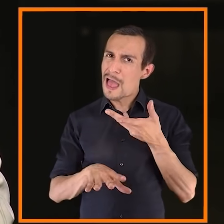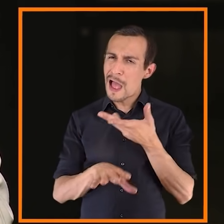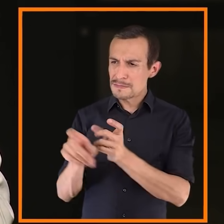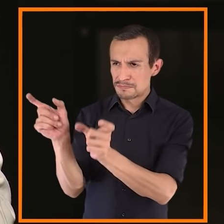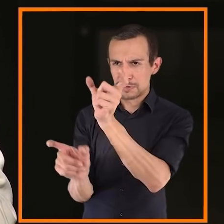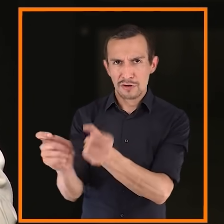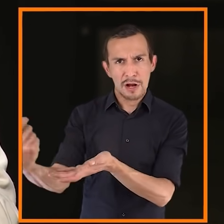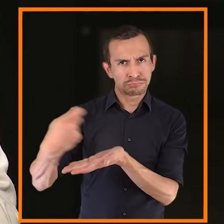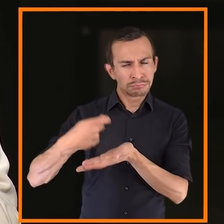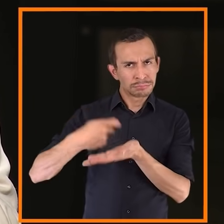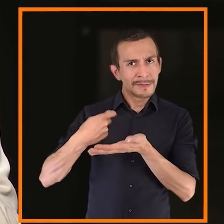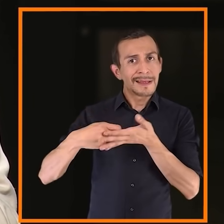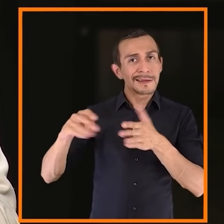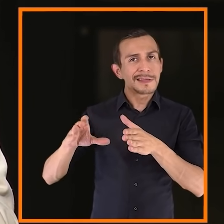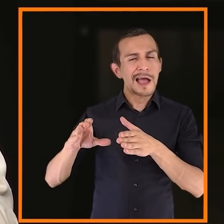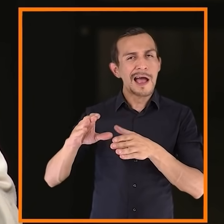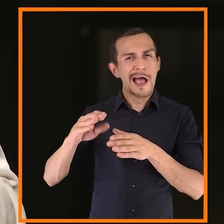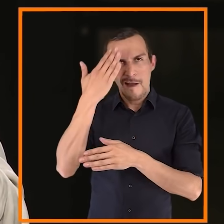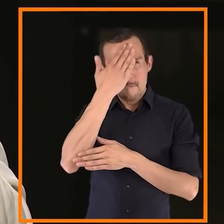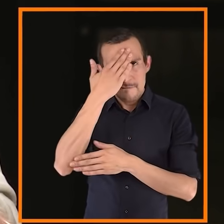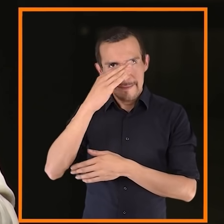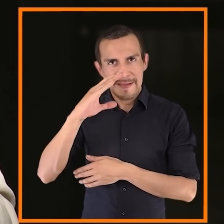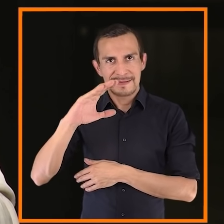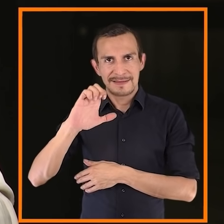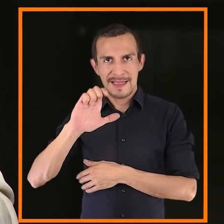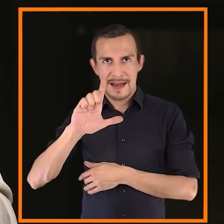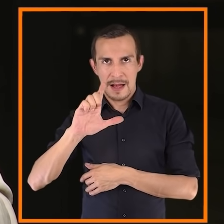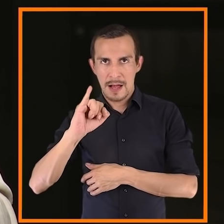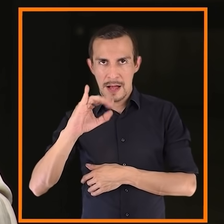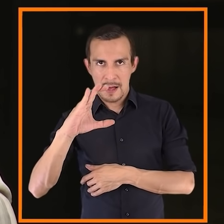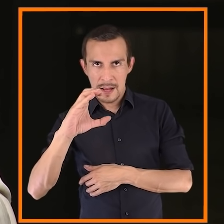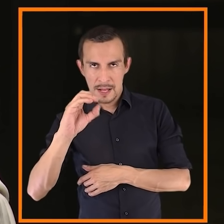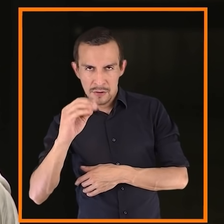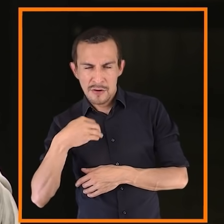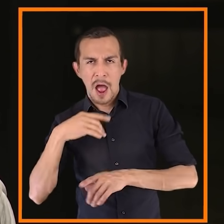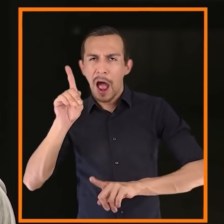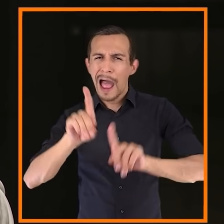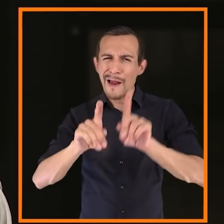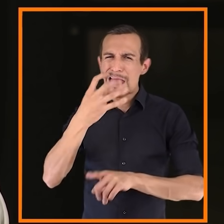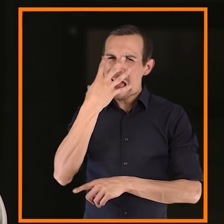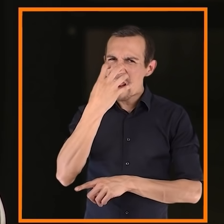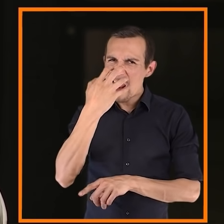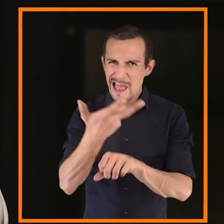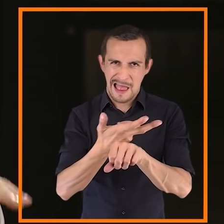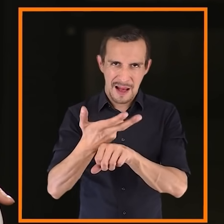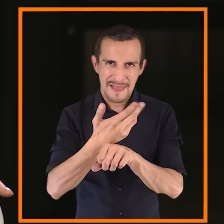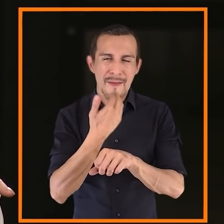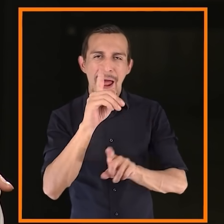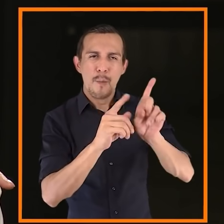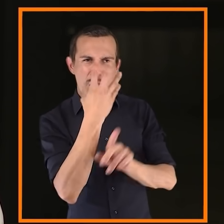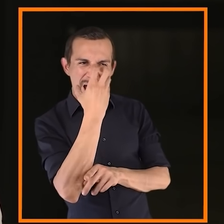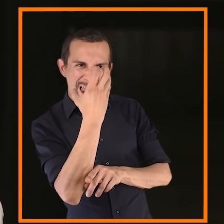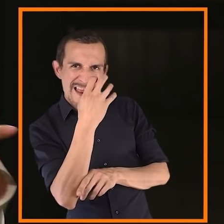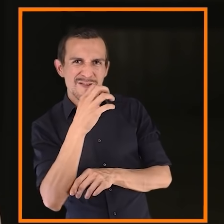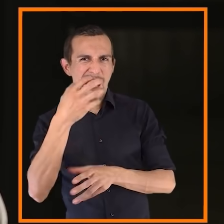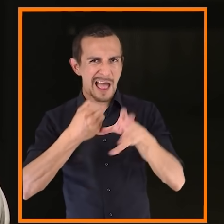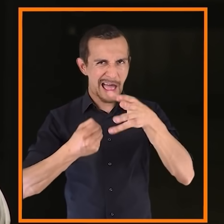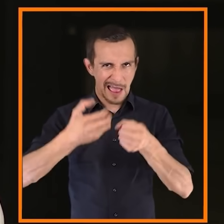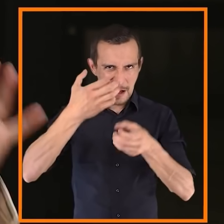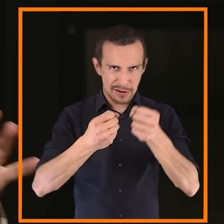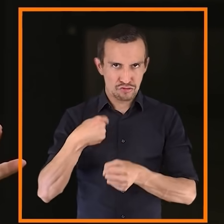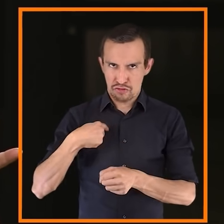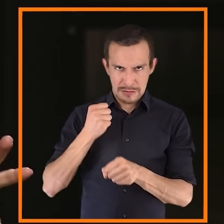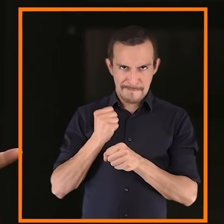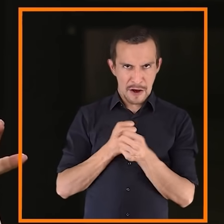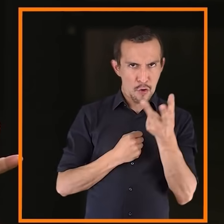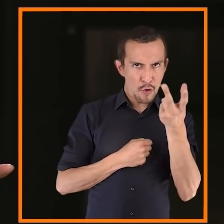Igual tengo ya clientes que son celíacos, tengo personas que son alérgicas al huevo y también a la lactosa, porque yo tampoco trabajo el